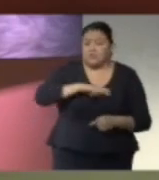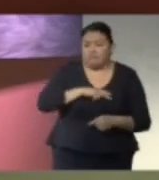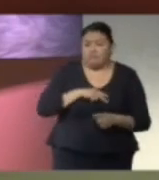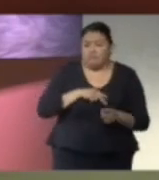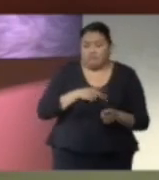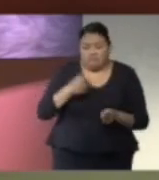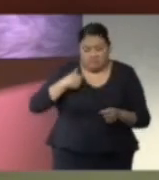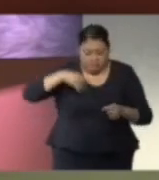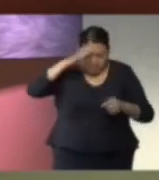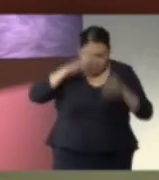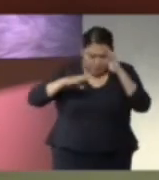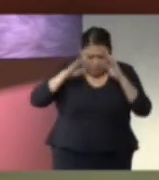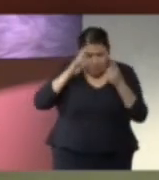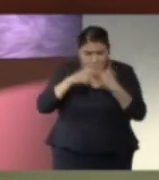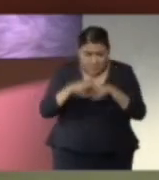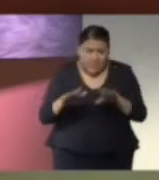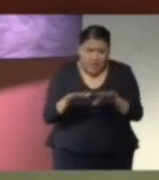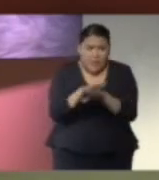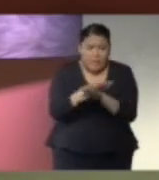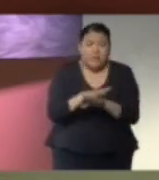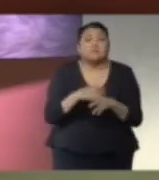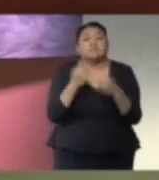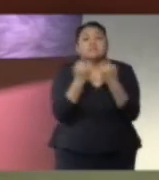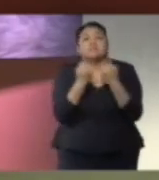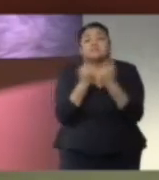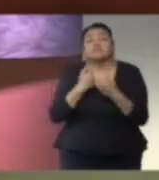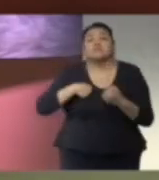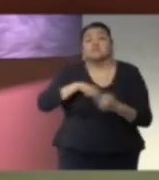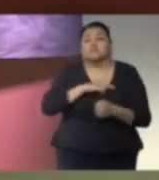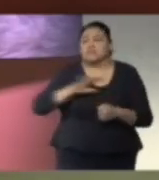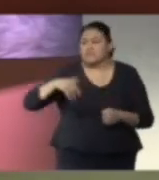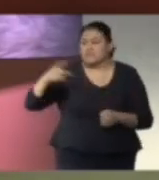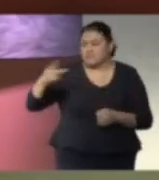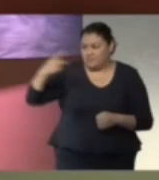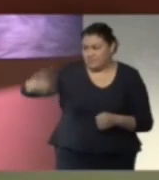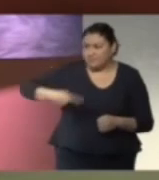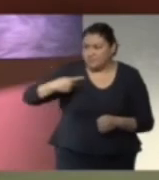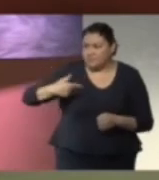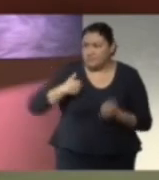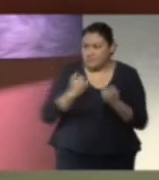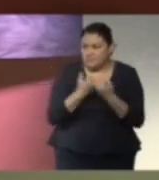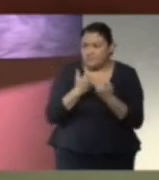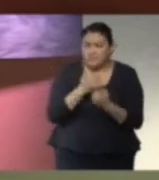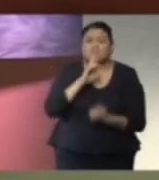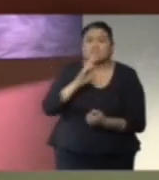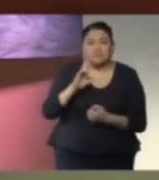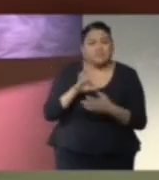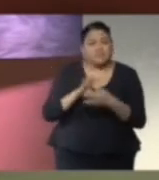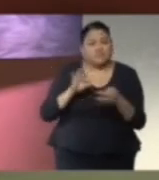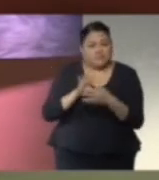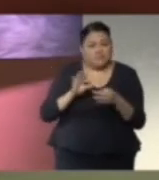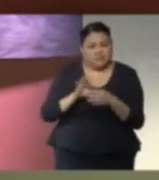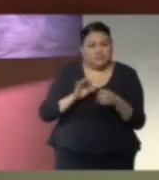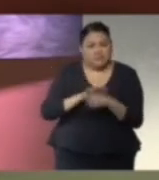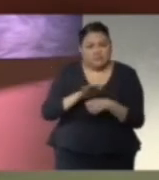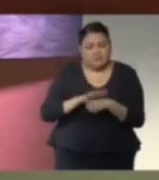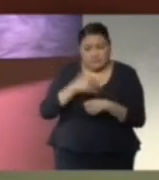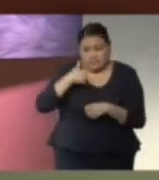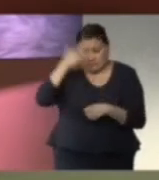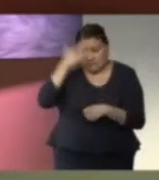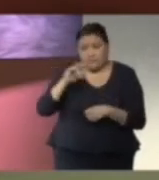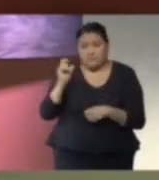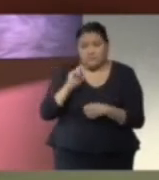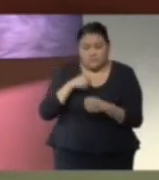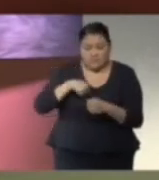a imaginar y también creo que tiene mucho que ver, esta pregunta creo que es importante o da para discutir muchas cosas, la misma idea de